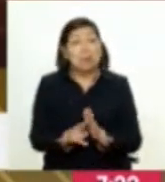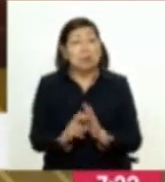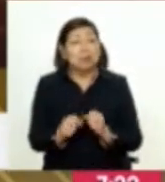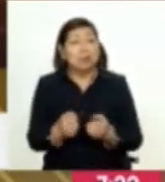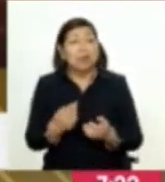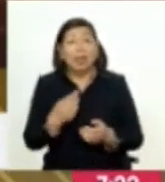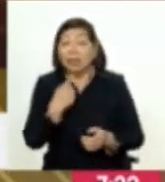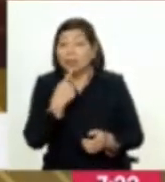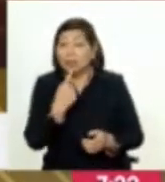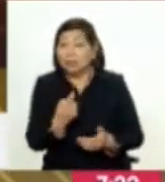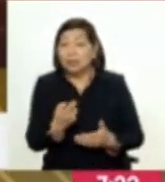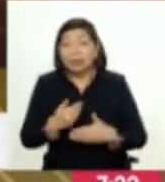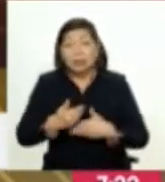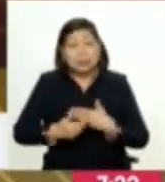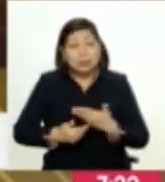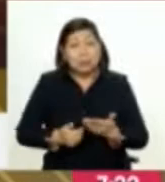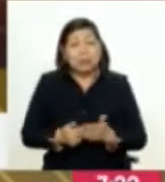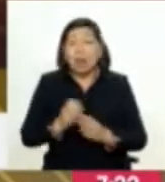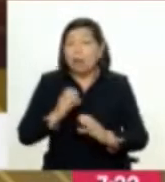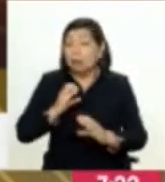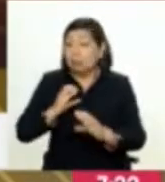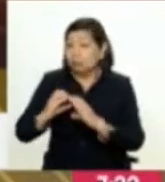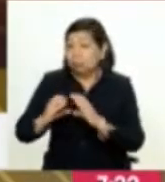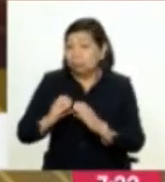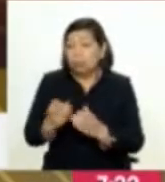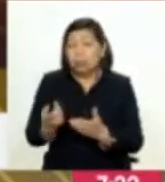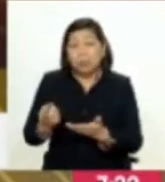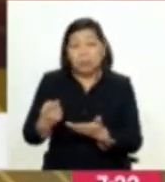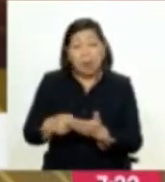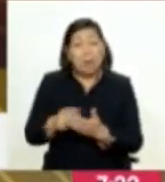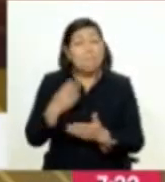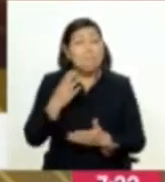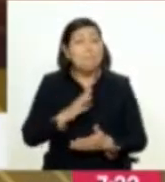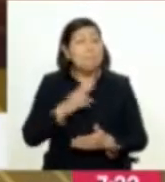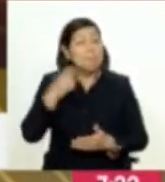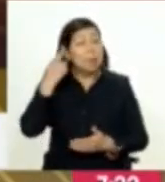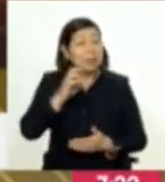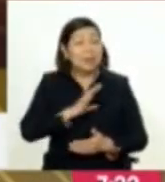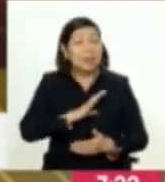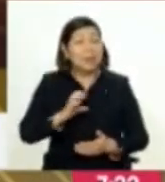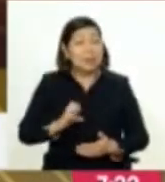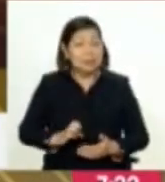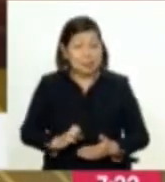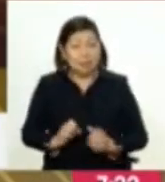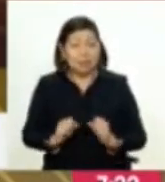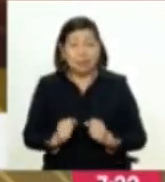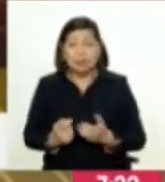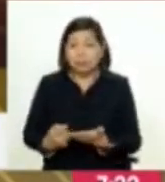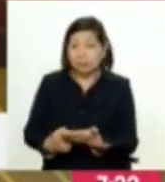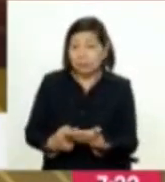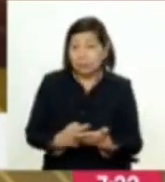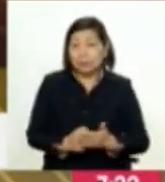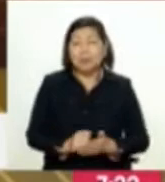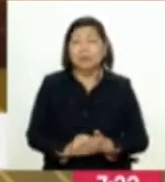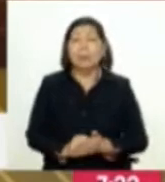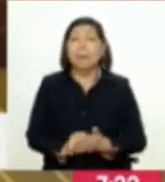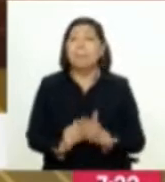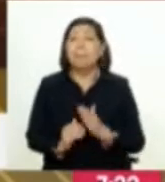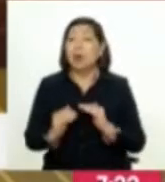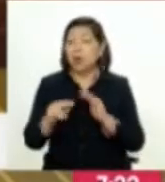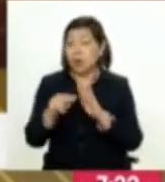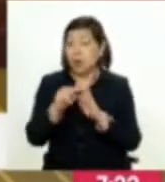se expresa en el proceso de diálogo para construir las políticas de Estado y que se operacionaliza en los